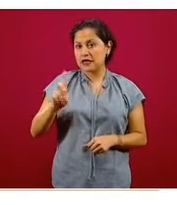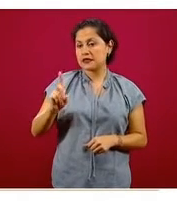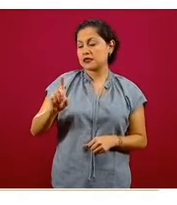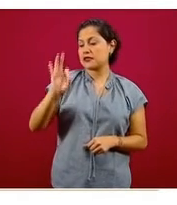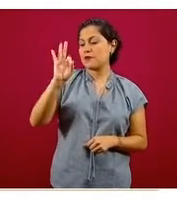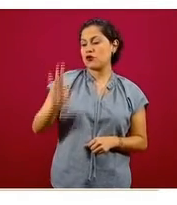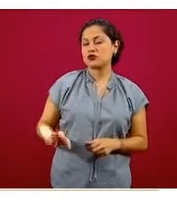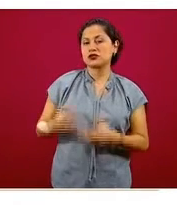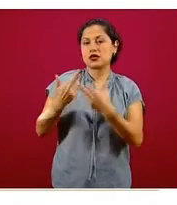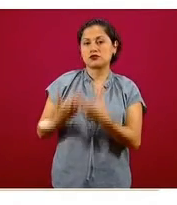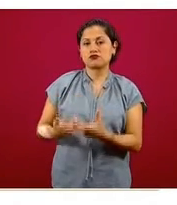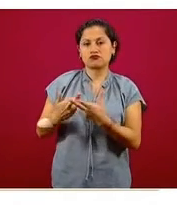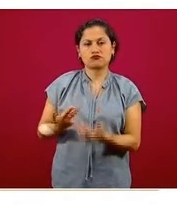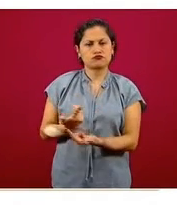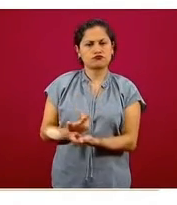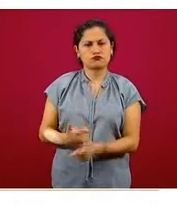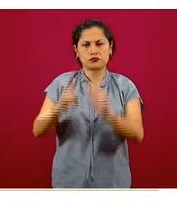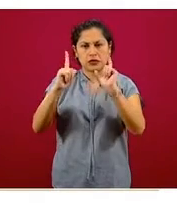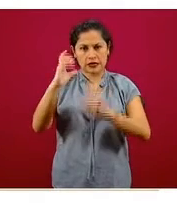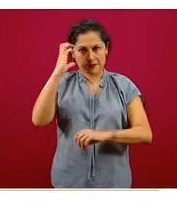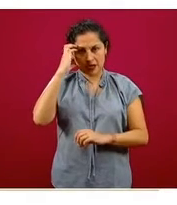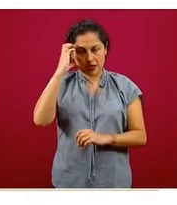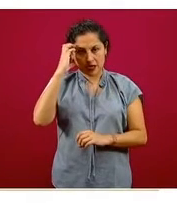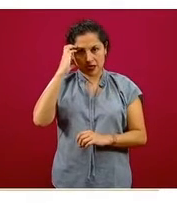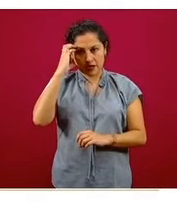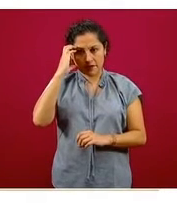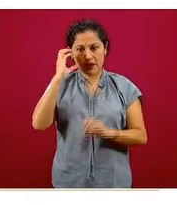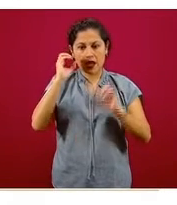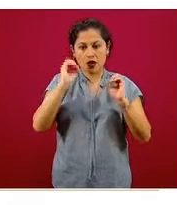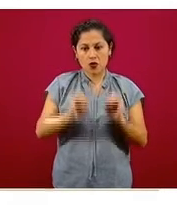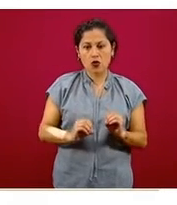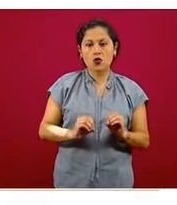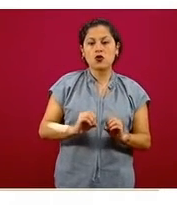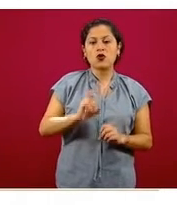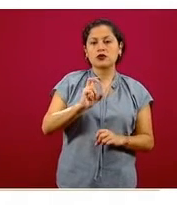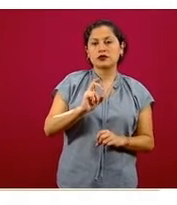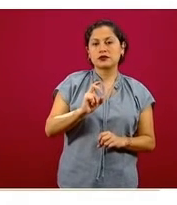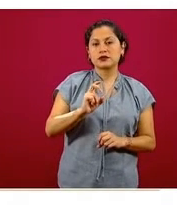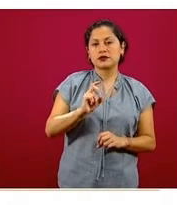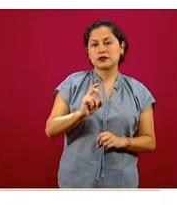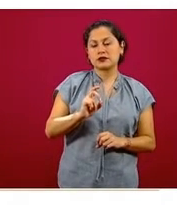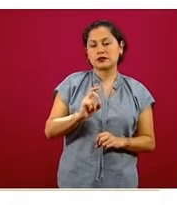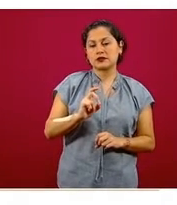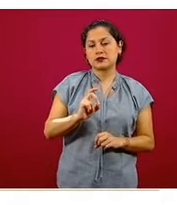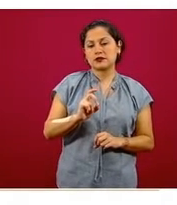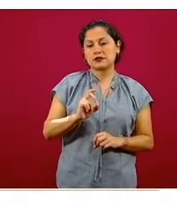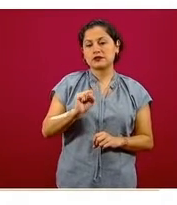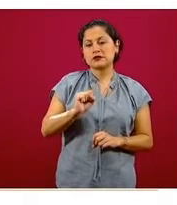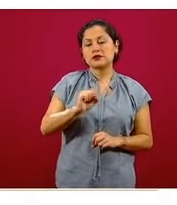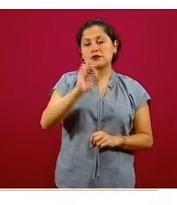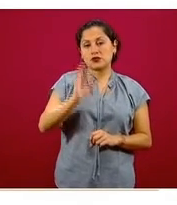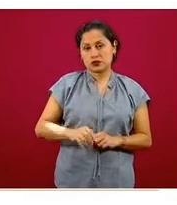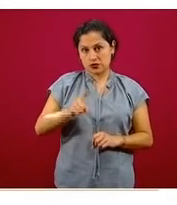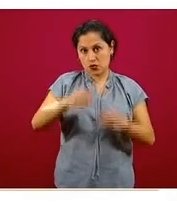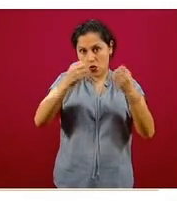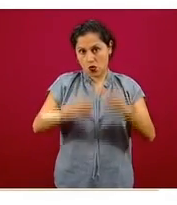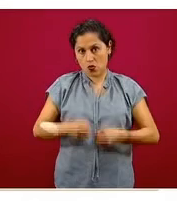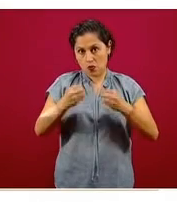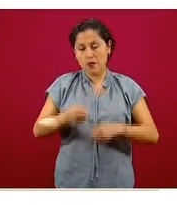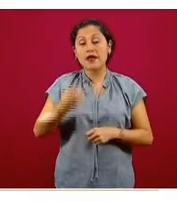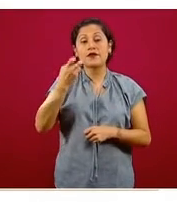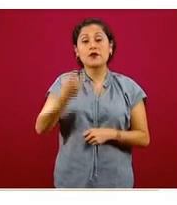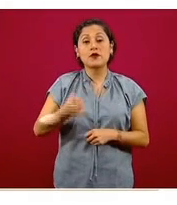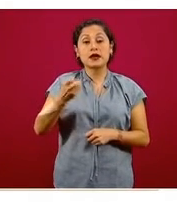disponibilidad o un 70% de ocupación representa un límite de seguridad que cuando se llega a ese